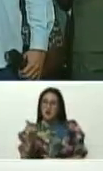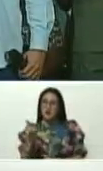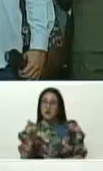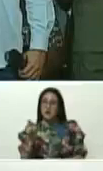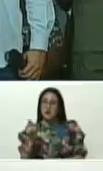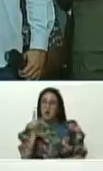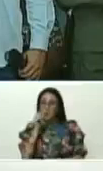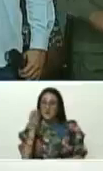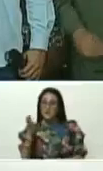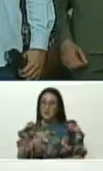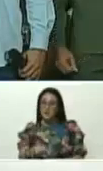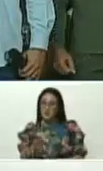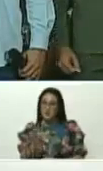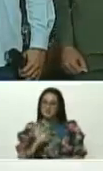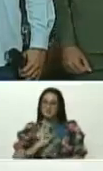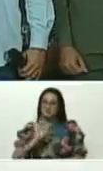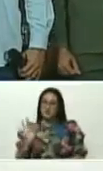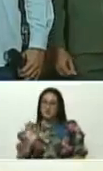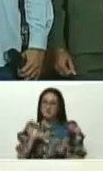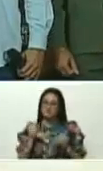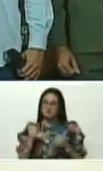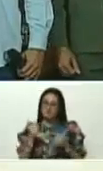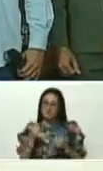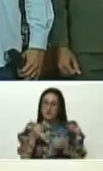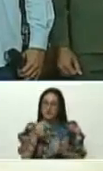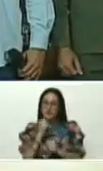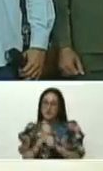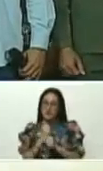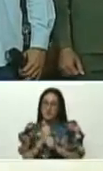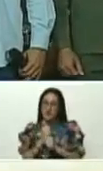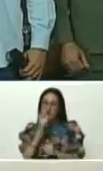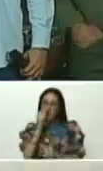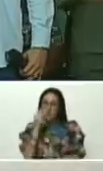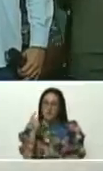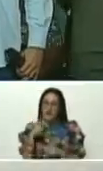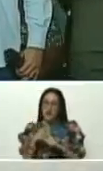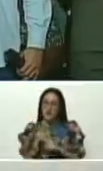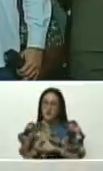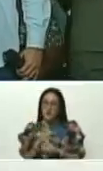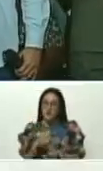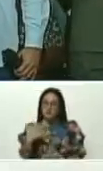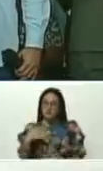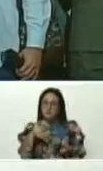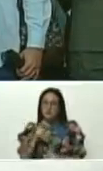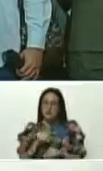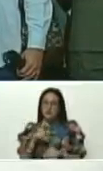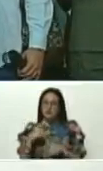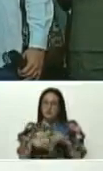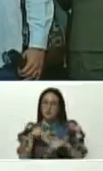de García Carneiro y lleva para adelante la obra de García Carneiro, cosa difícil.